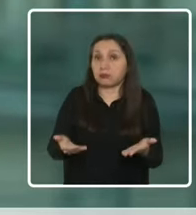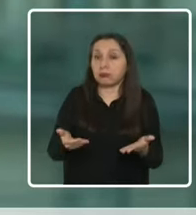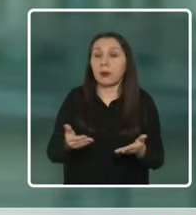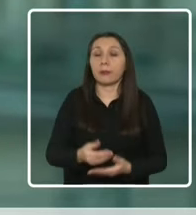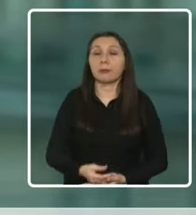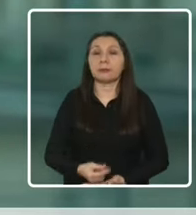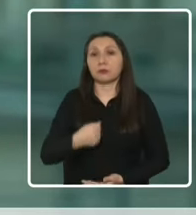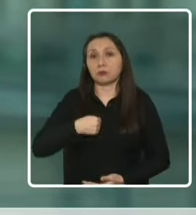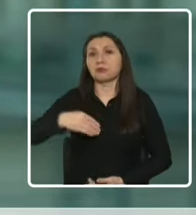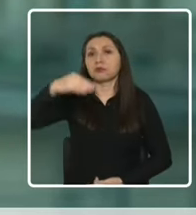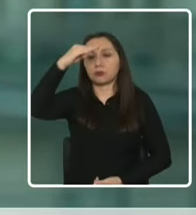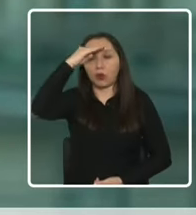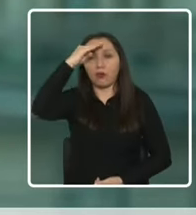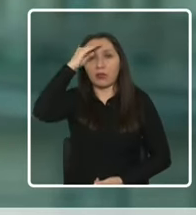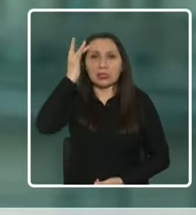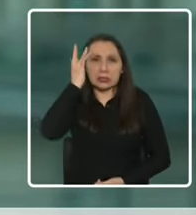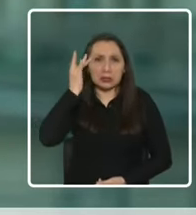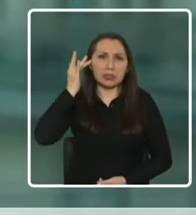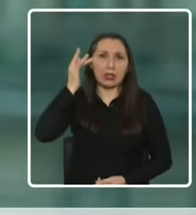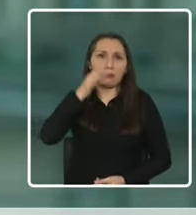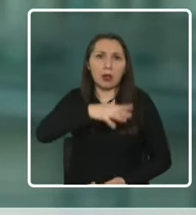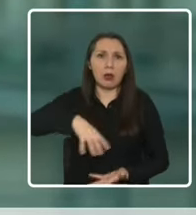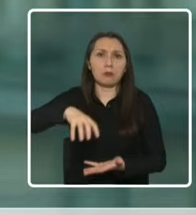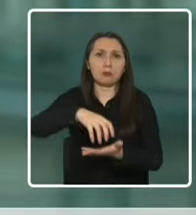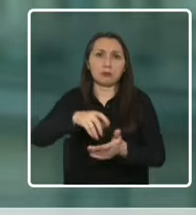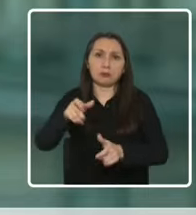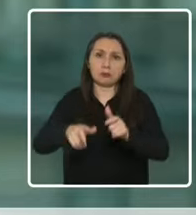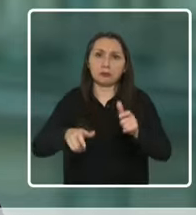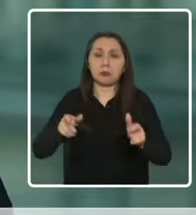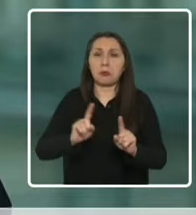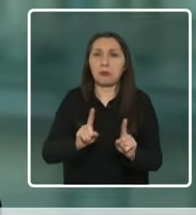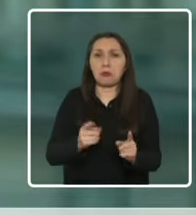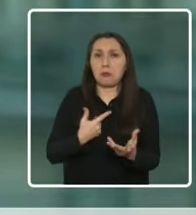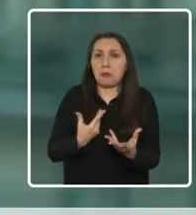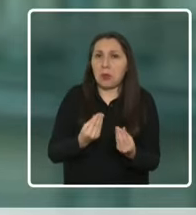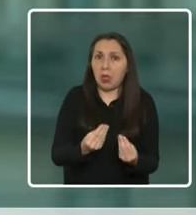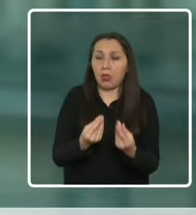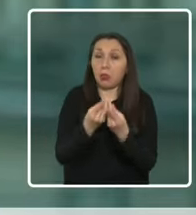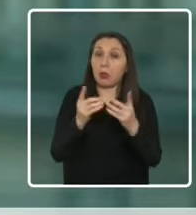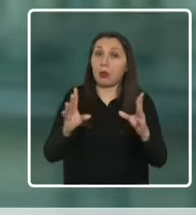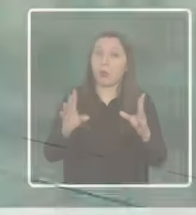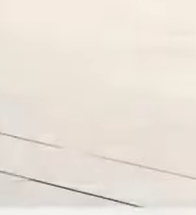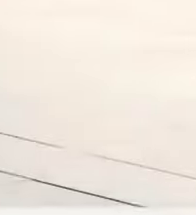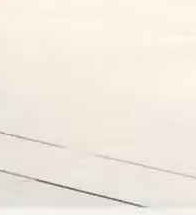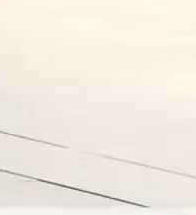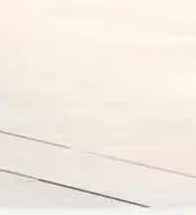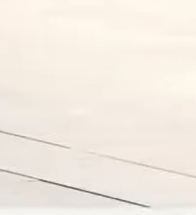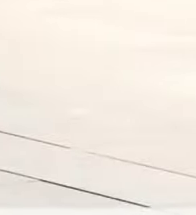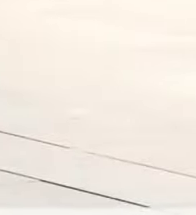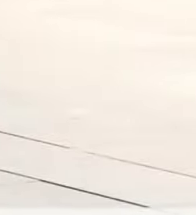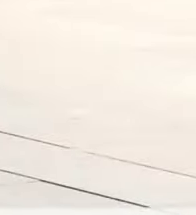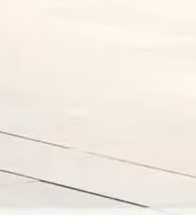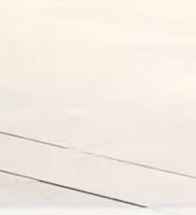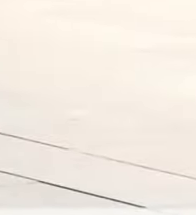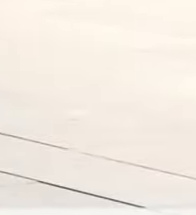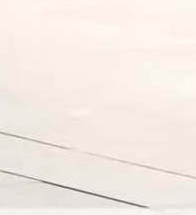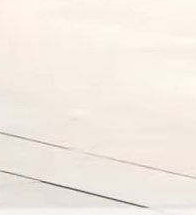población. Yo confío en la sabiduría de nuestro pueblo y, como te decía, no le tengo ningún miedo a la democracia.